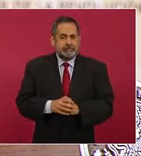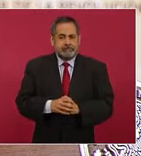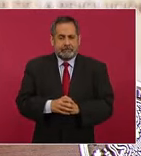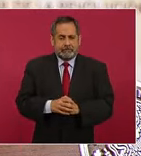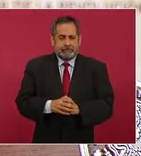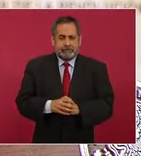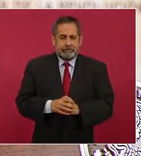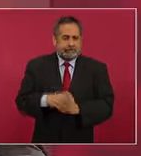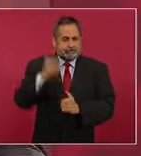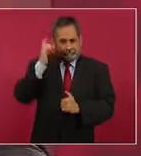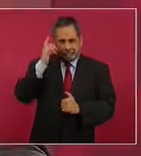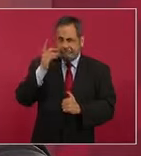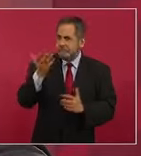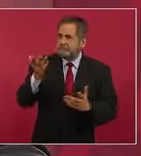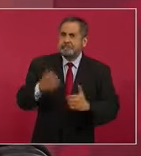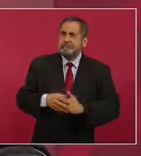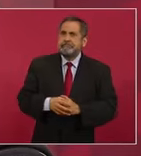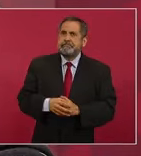los que